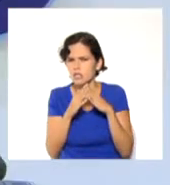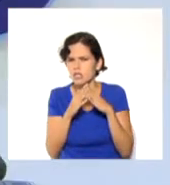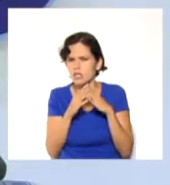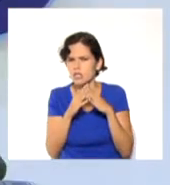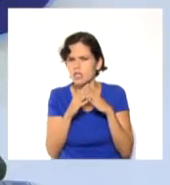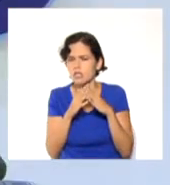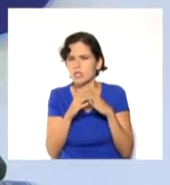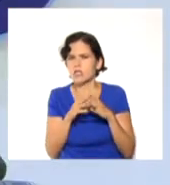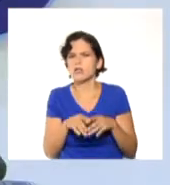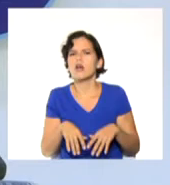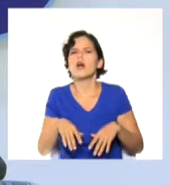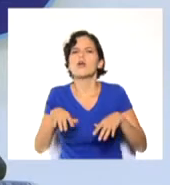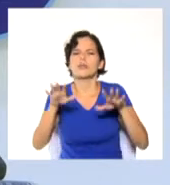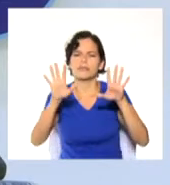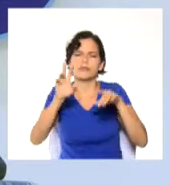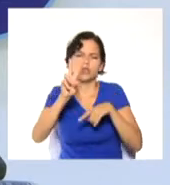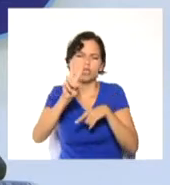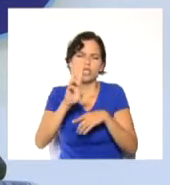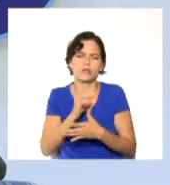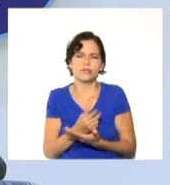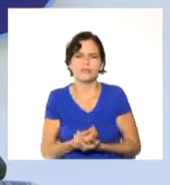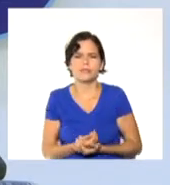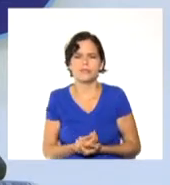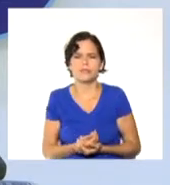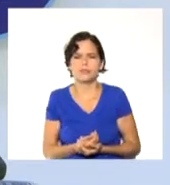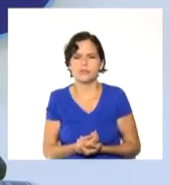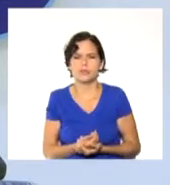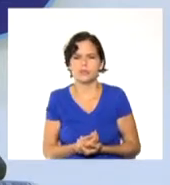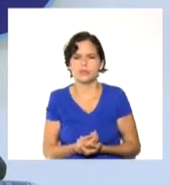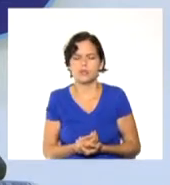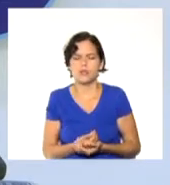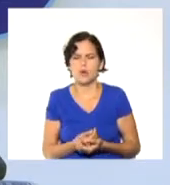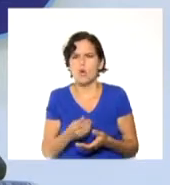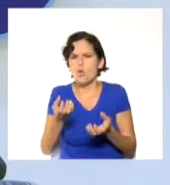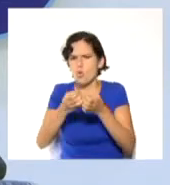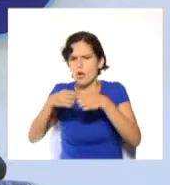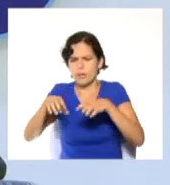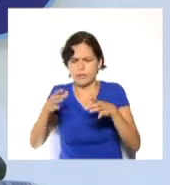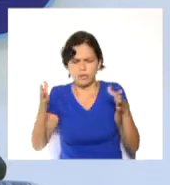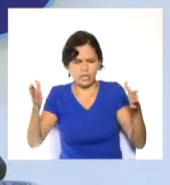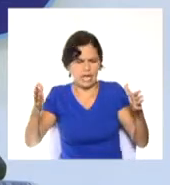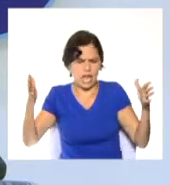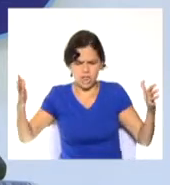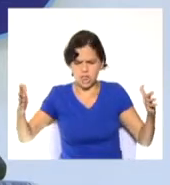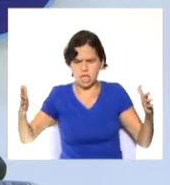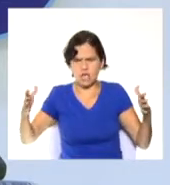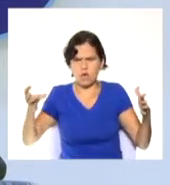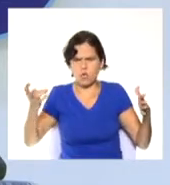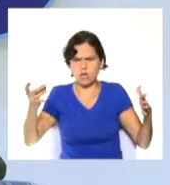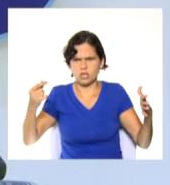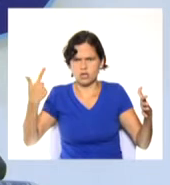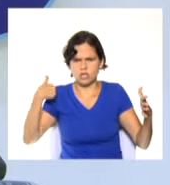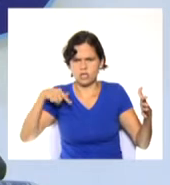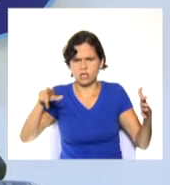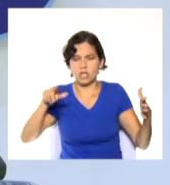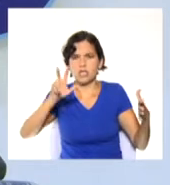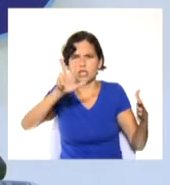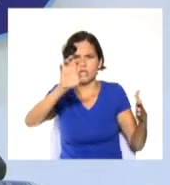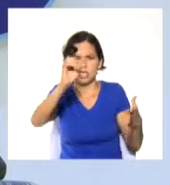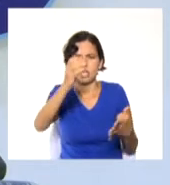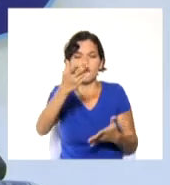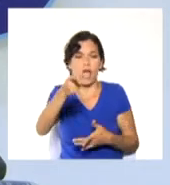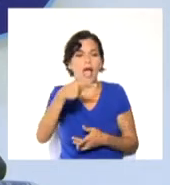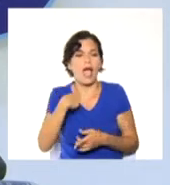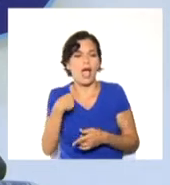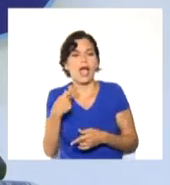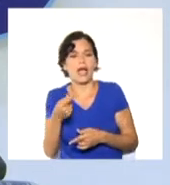Exactamente, una docena. Muy bien. Un cartón de huevos, ¿cuántos huevos trae? 30. Muy bien, están pilas,